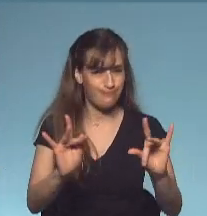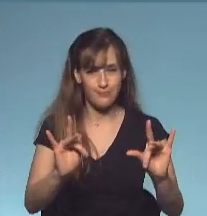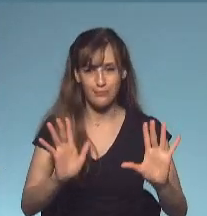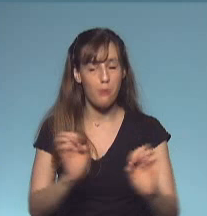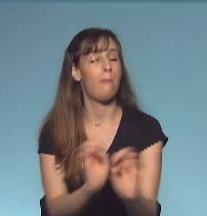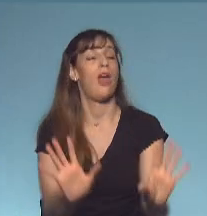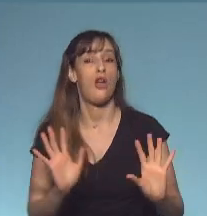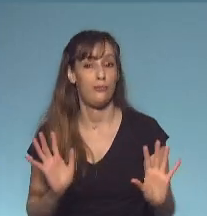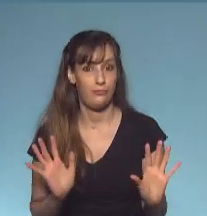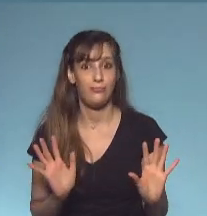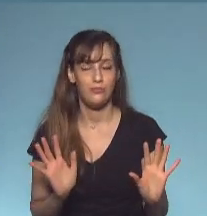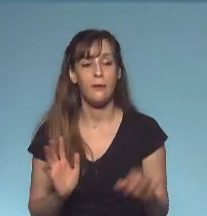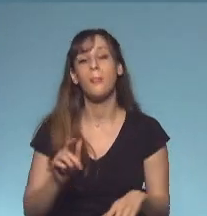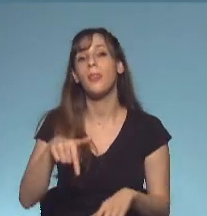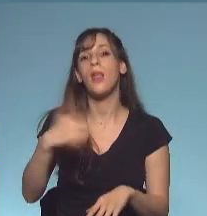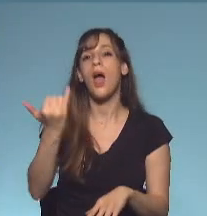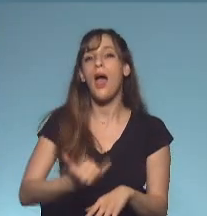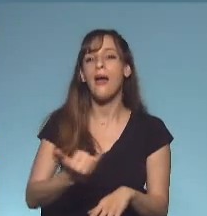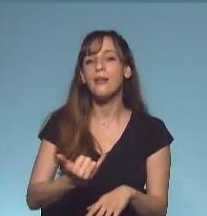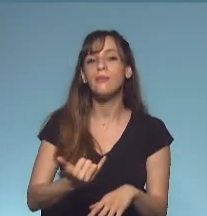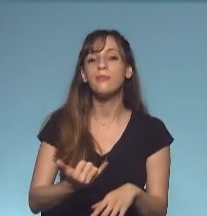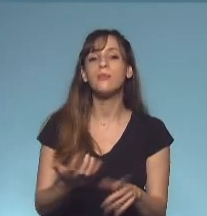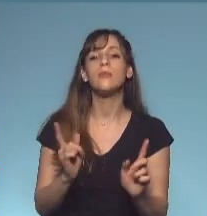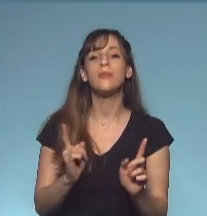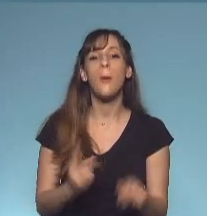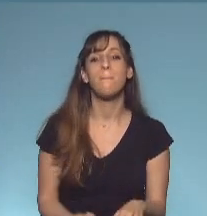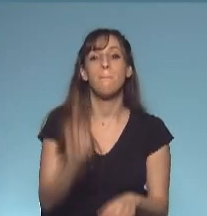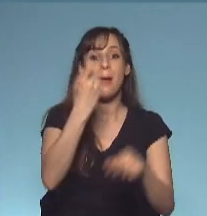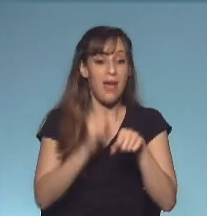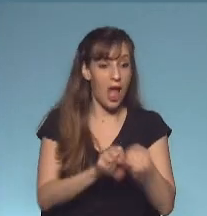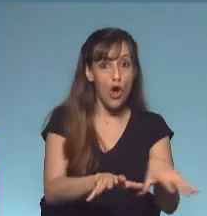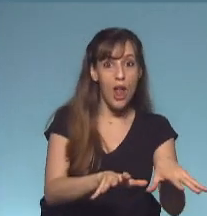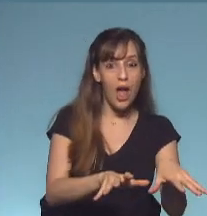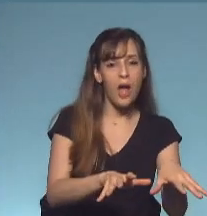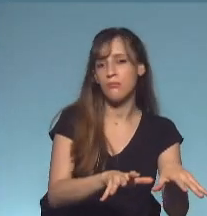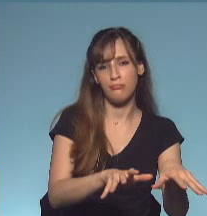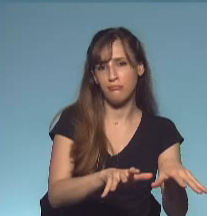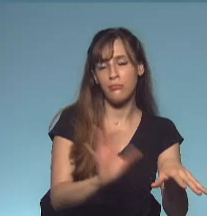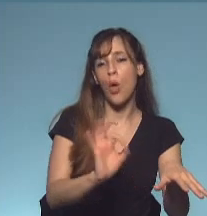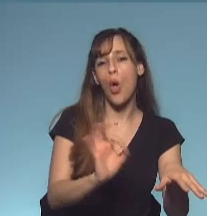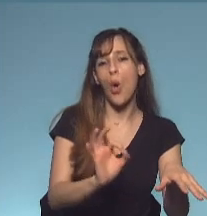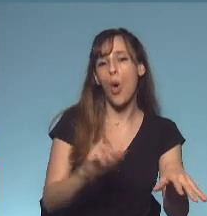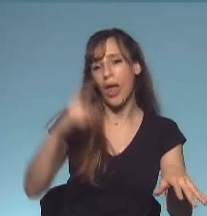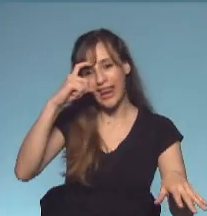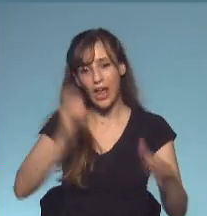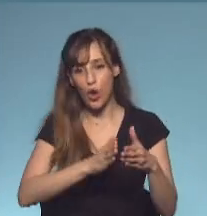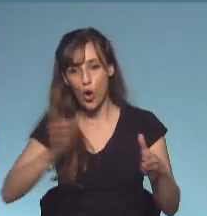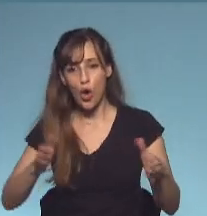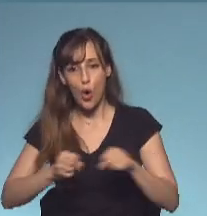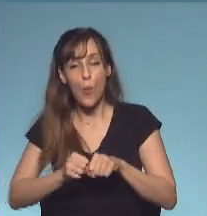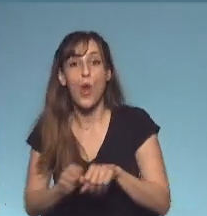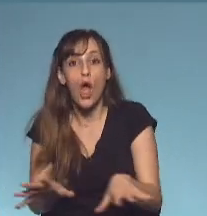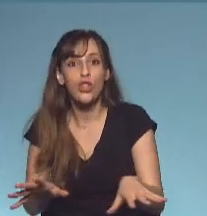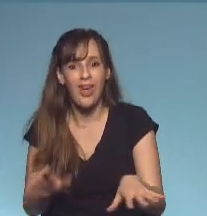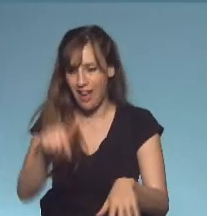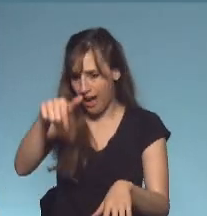Vino un crecimiento de casos como no se observó ni en la primera ola ni en el brote del mes de enero. Y digo esto porque